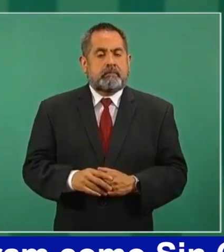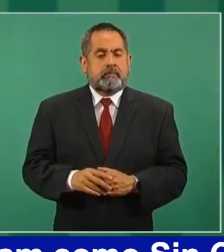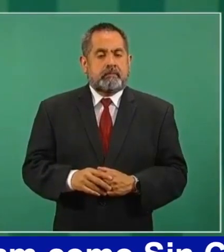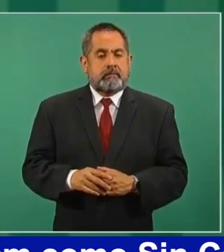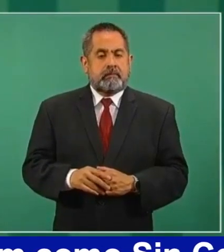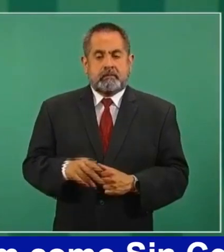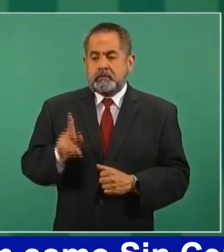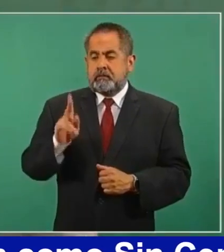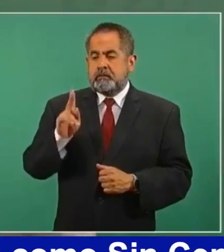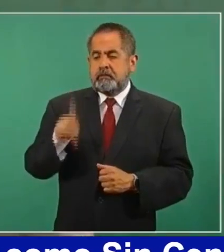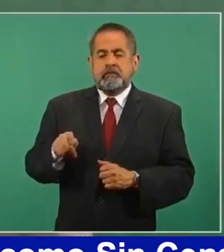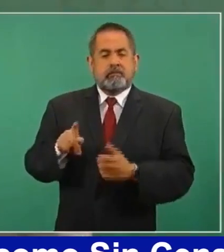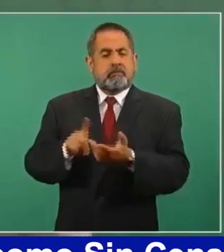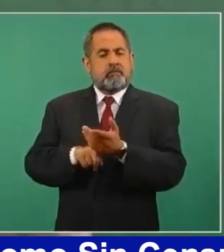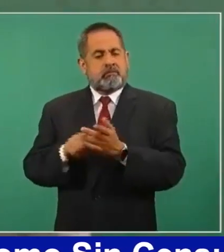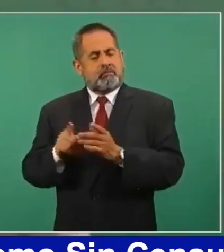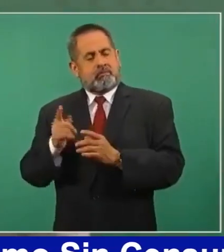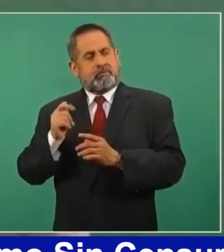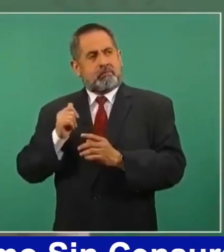el castillo de la pureza.